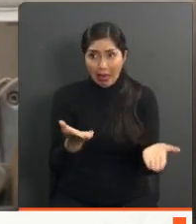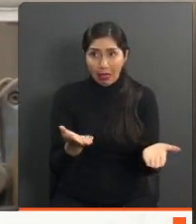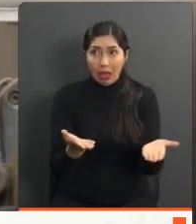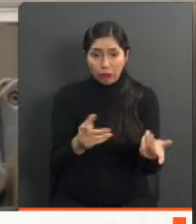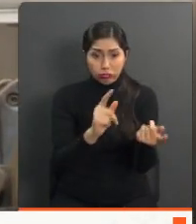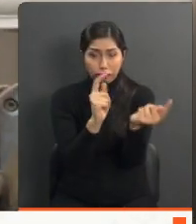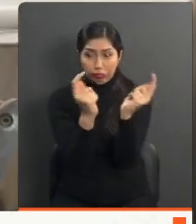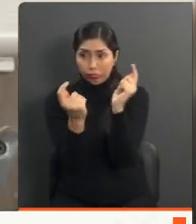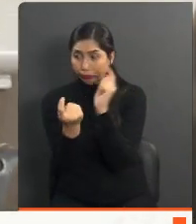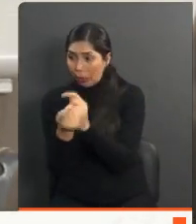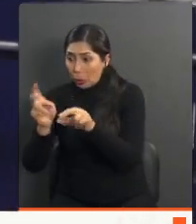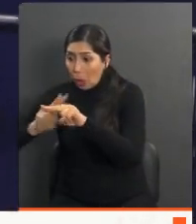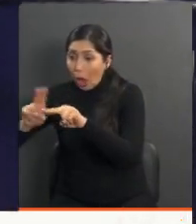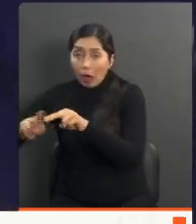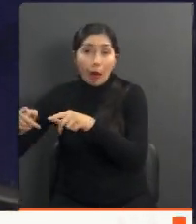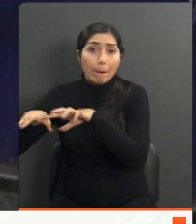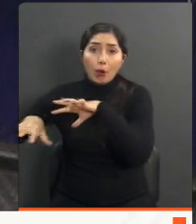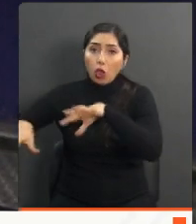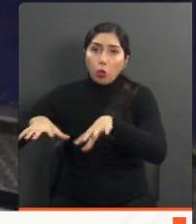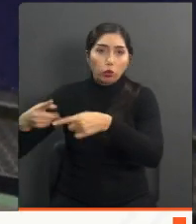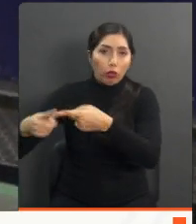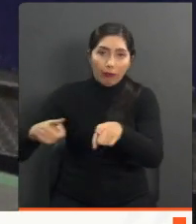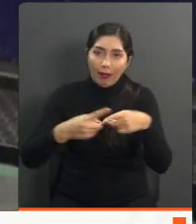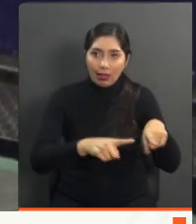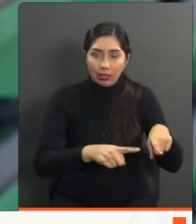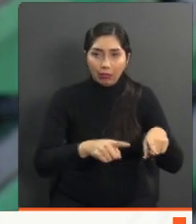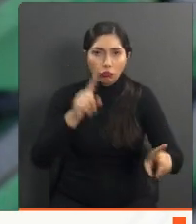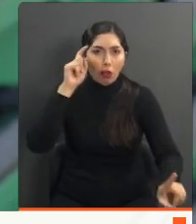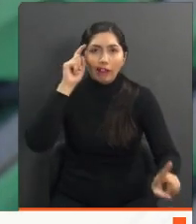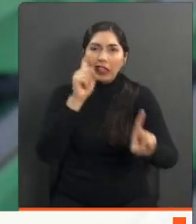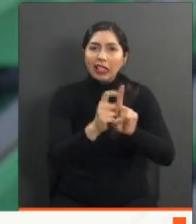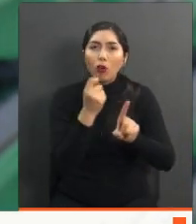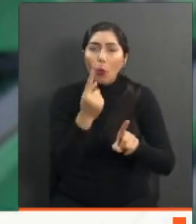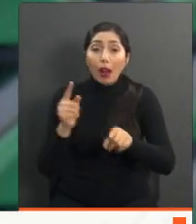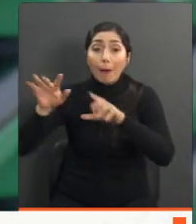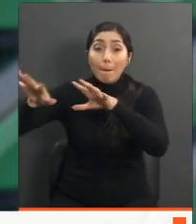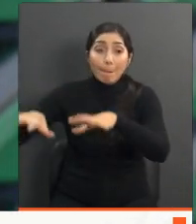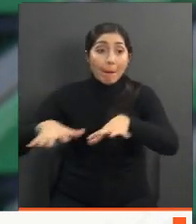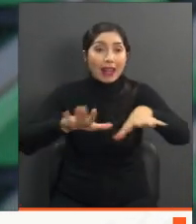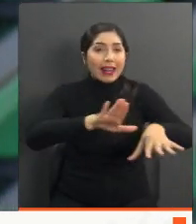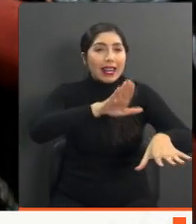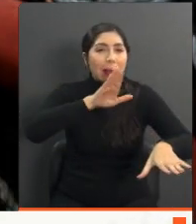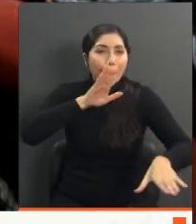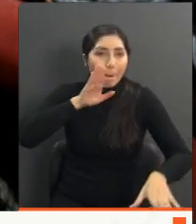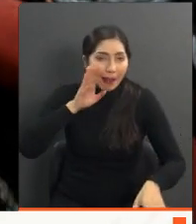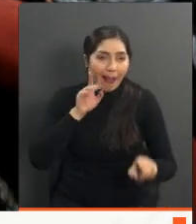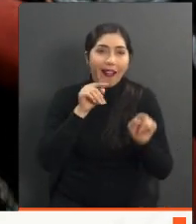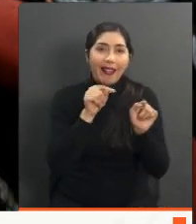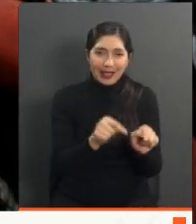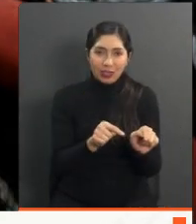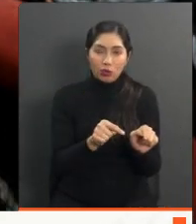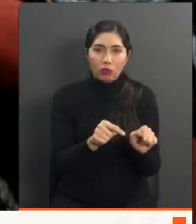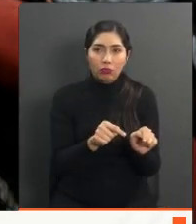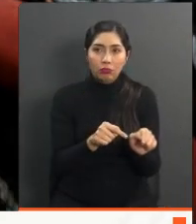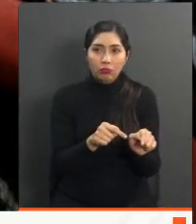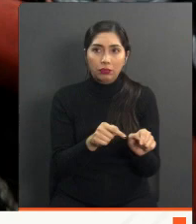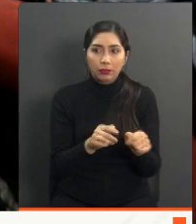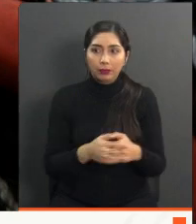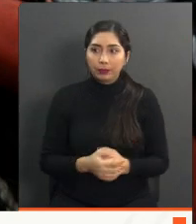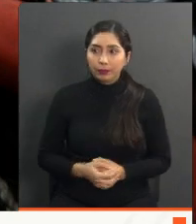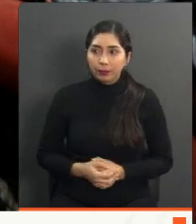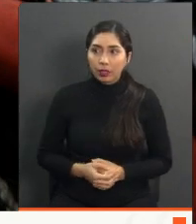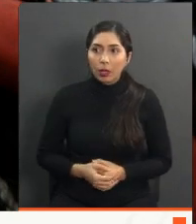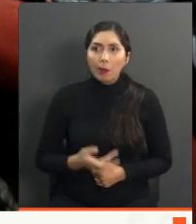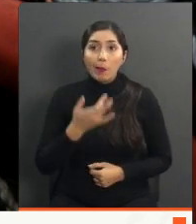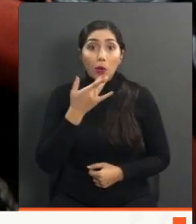en diversos productos el objetivo de limpiar el mar se está llevando a cabo y que lo que está haciendo lo está haciendo no porque